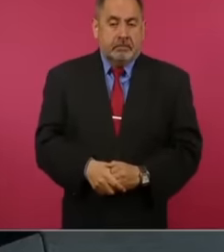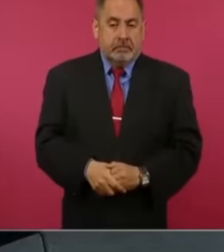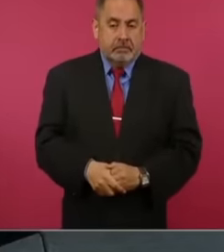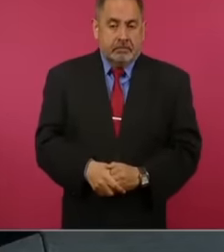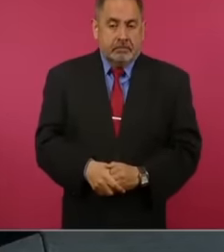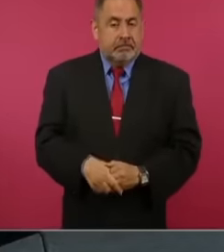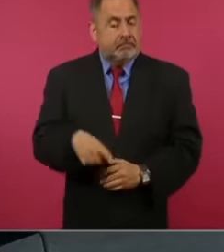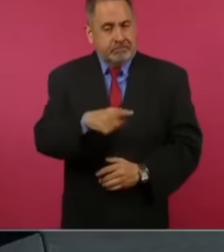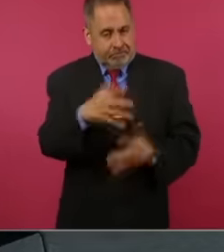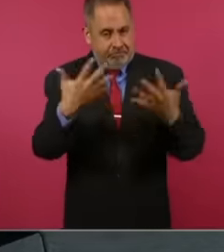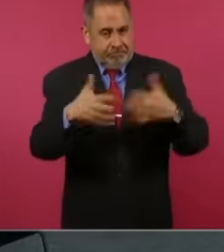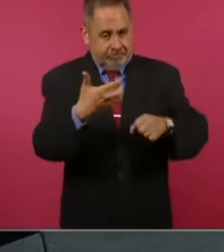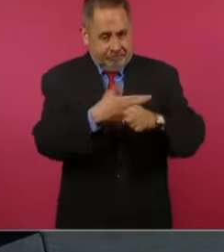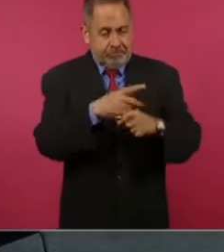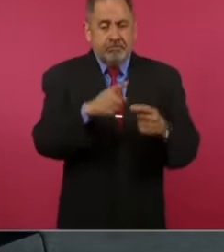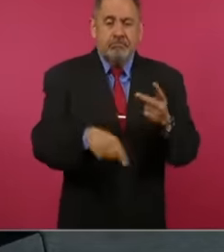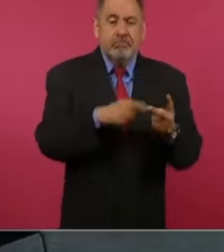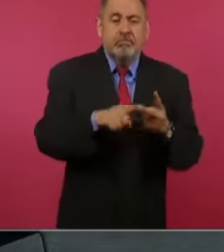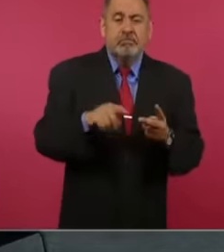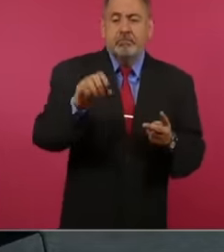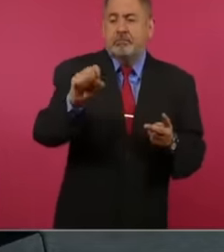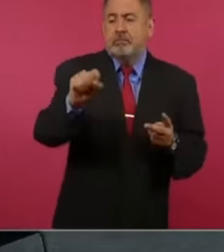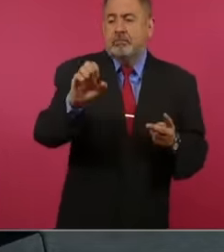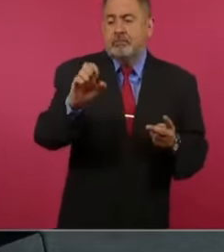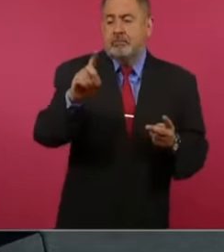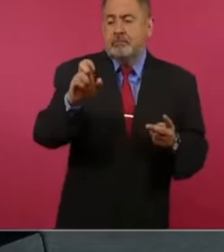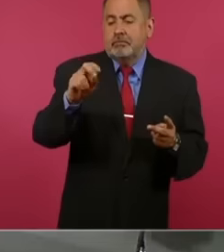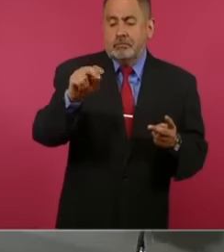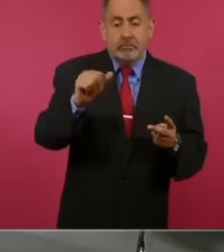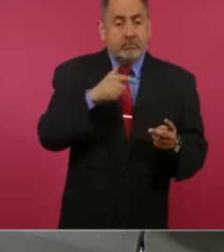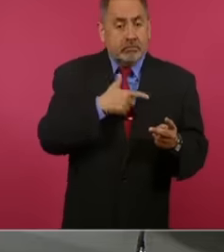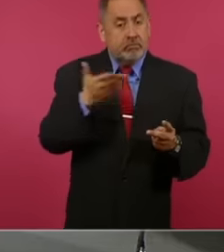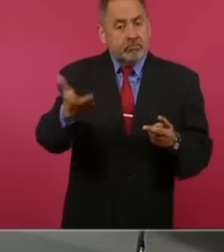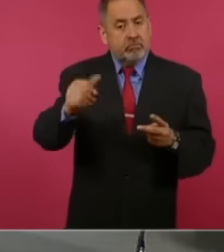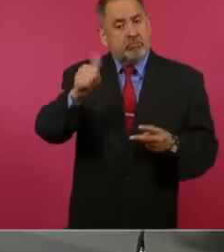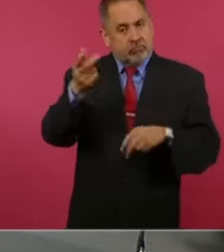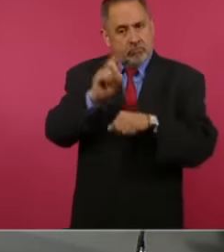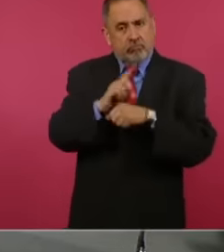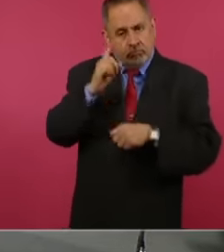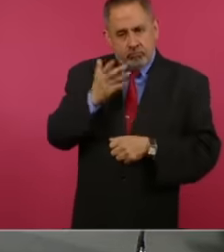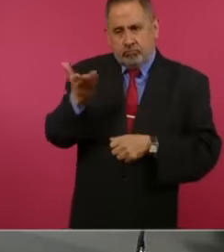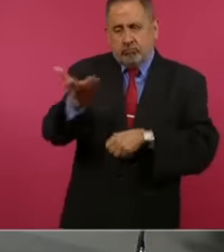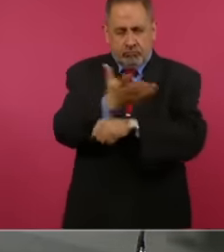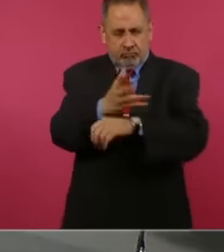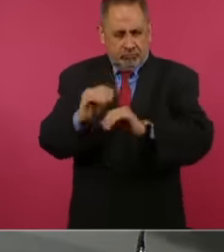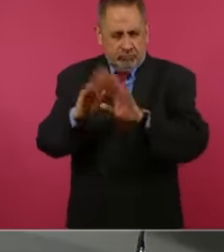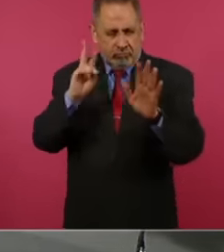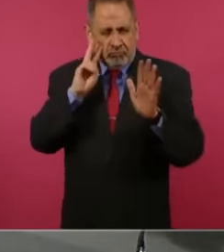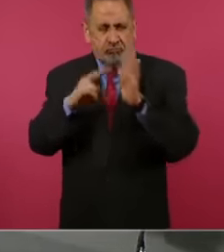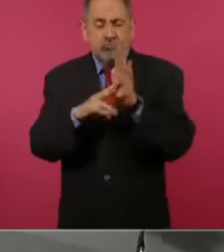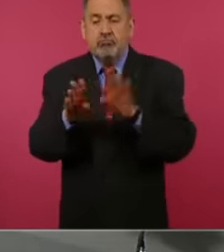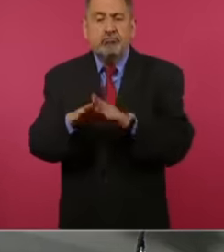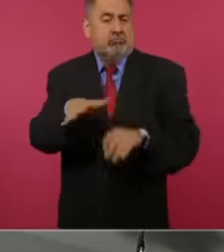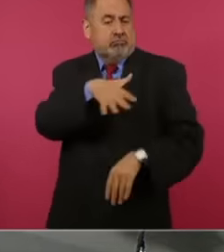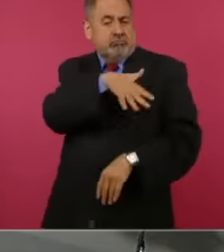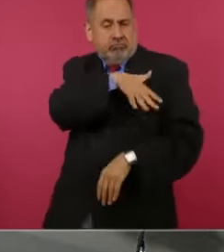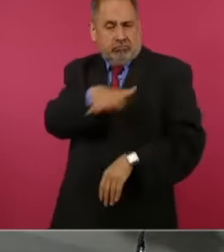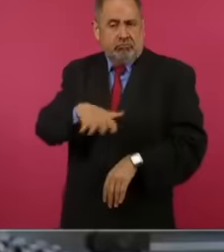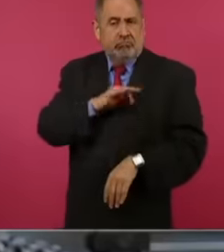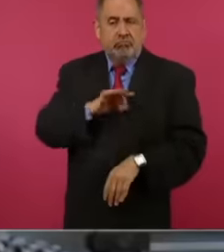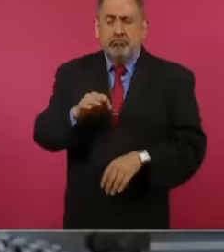está esta empresa, entonces está la Sedena, que yo le pedí a la otra ocasión que transparentara un poco, a ver si el general podía